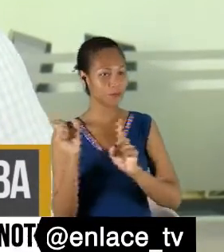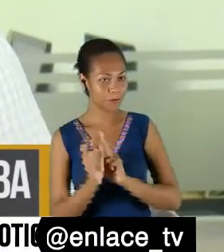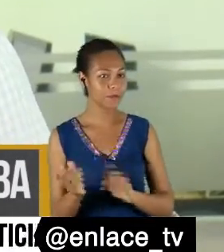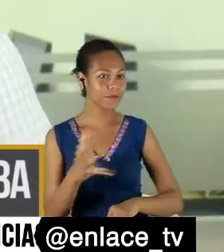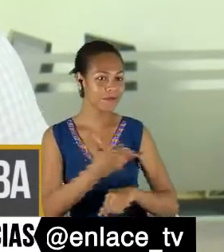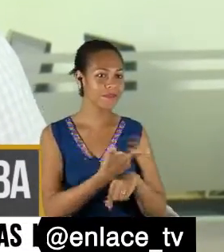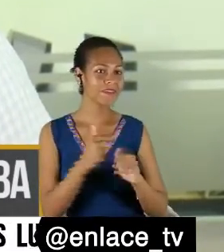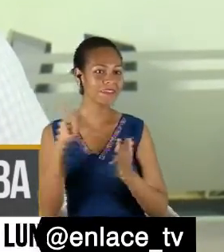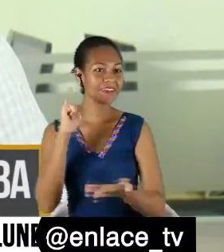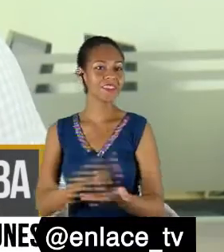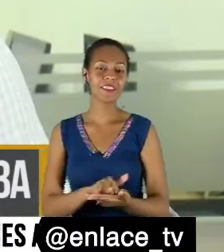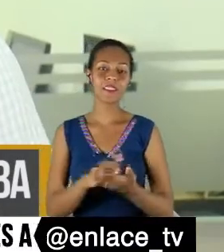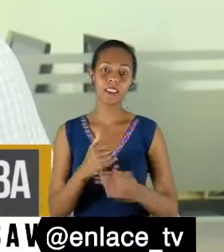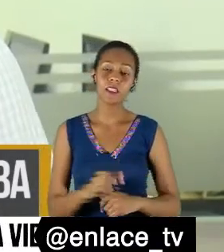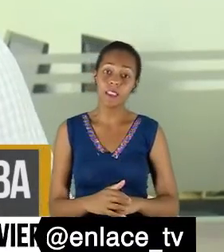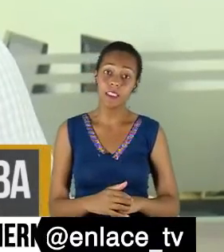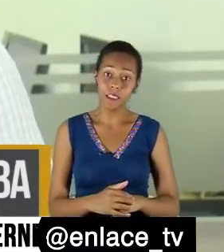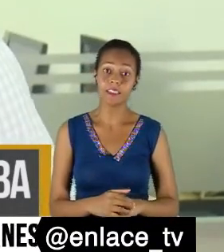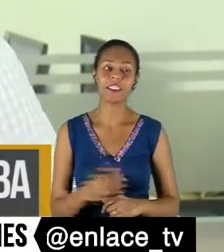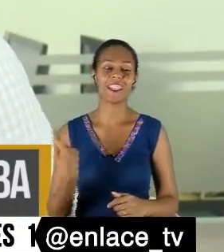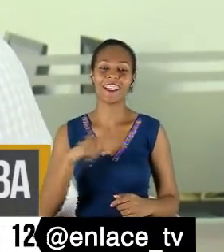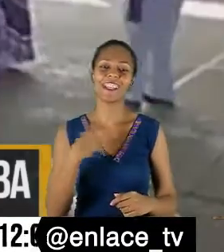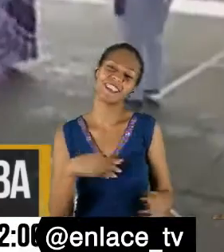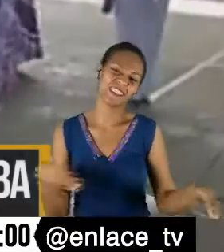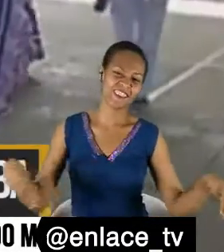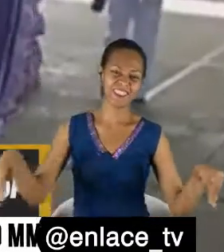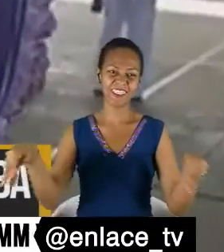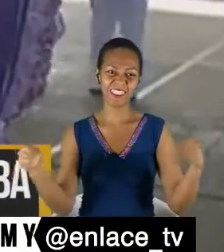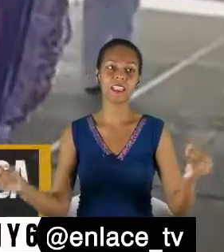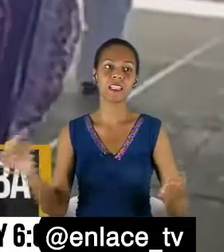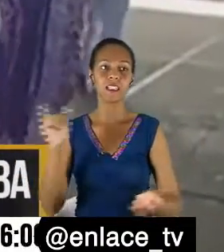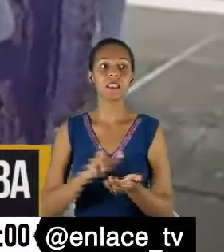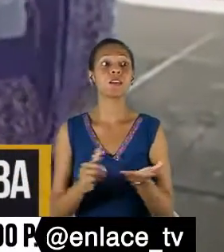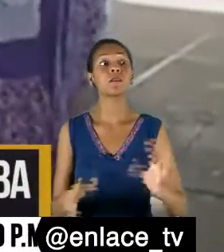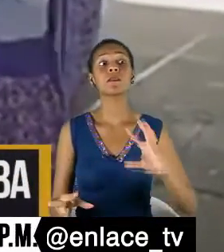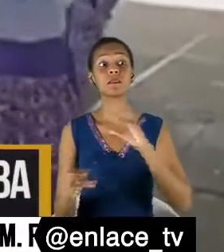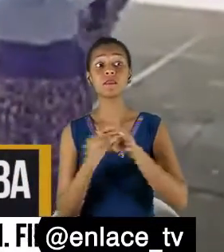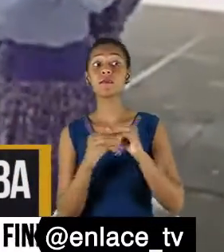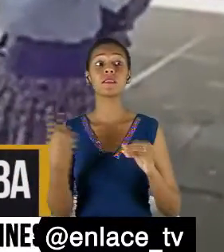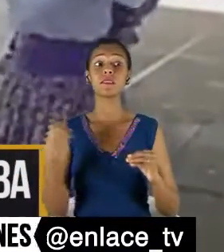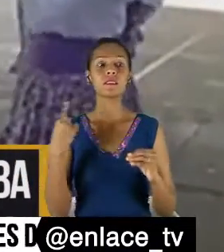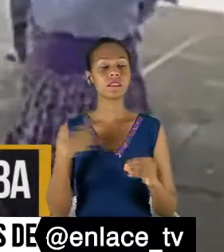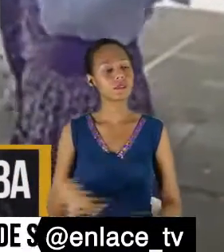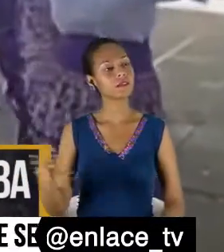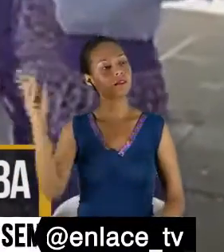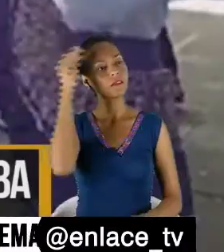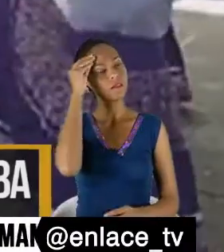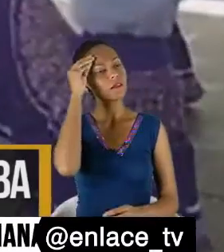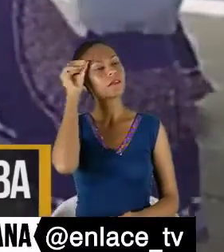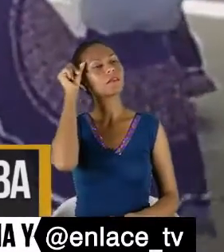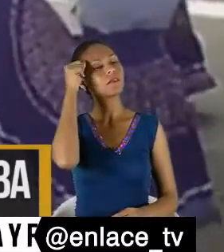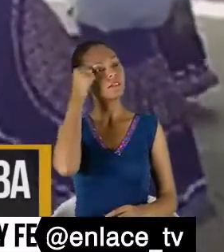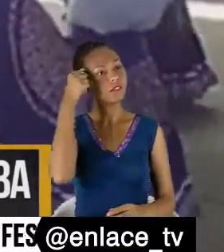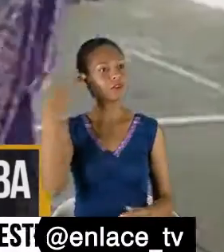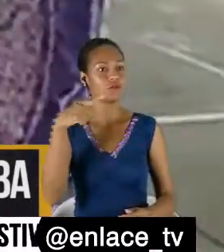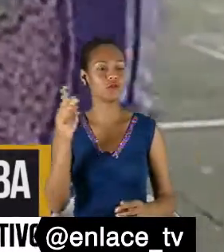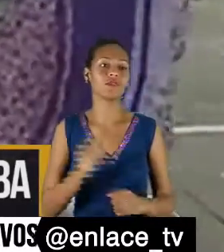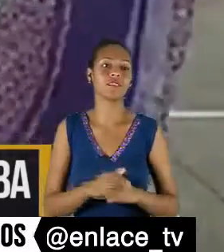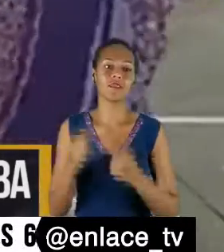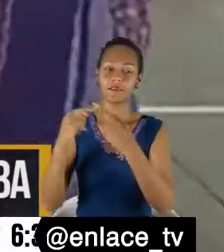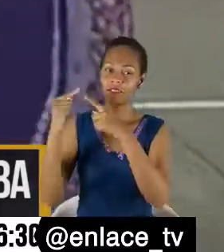estos momentos llevamos a cabo, que es nuestra pollera colorada, y por qué también no decir lo que aprendimos en la danza del porro paliteado y del fandango en este municipio.